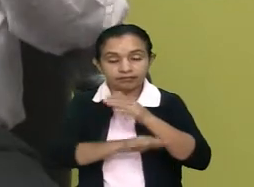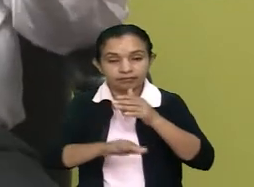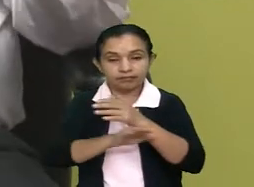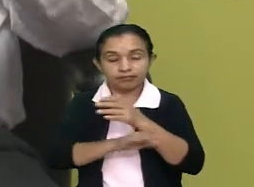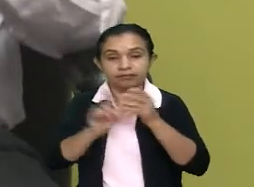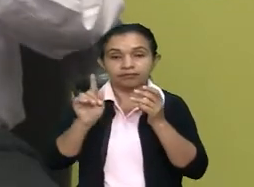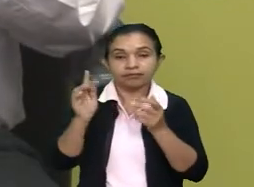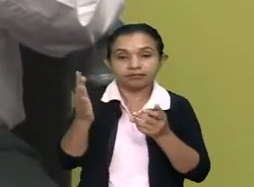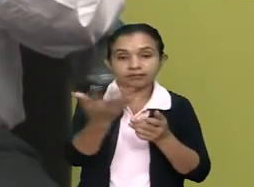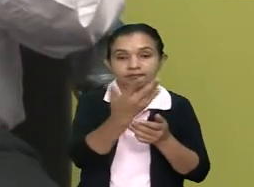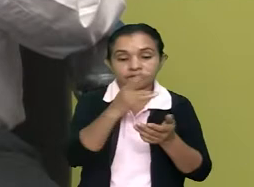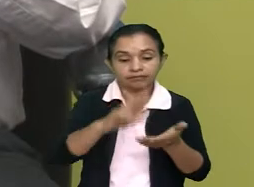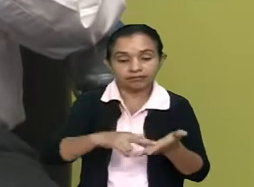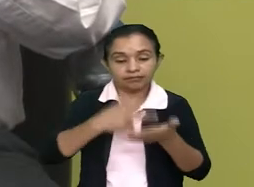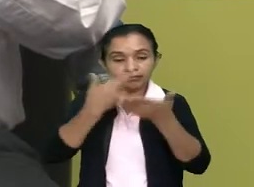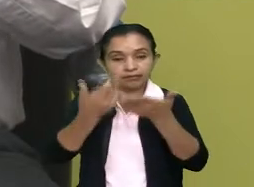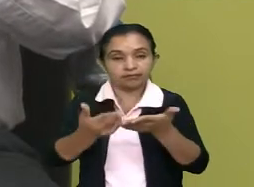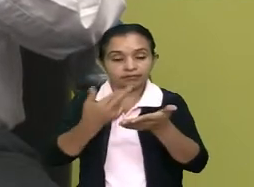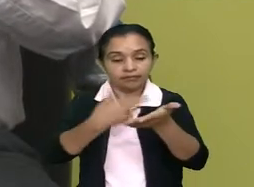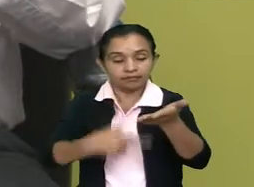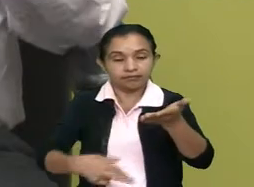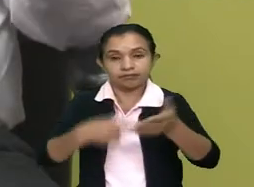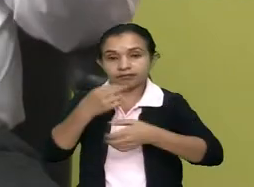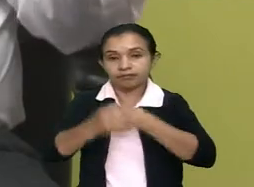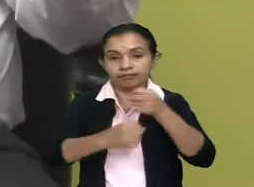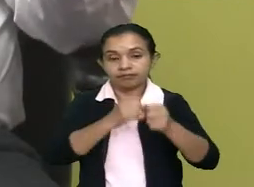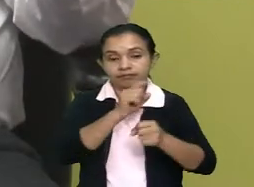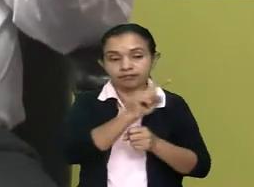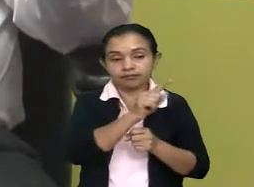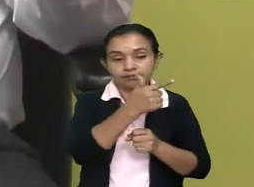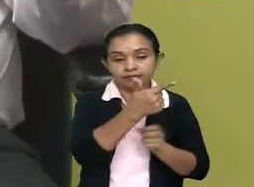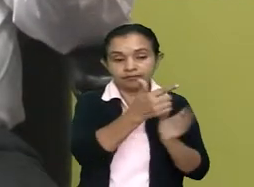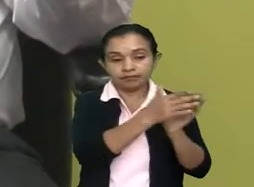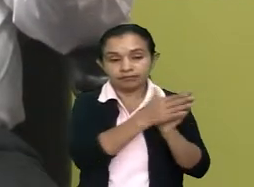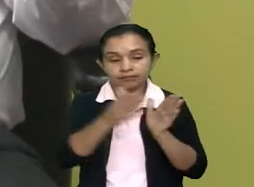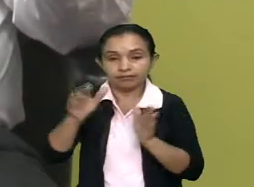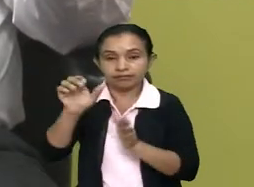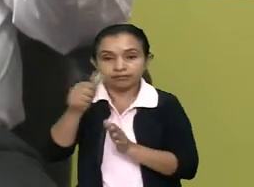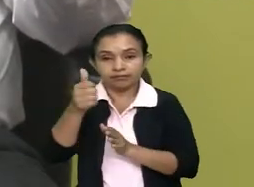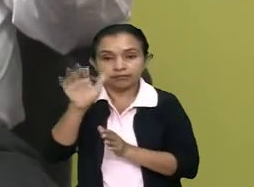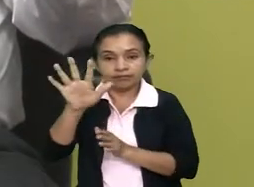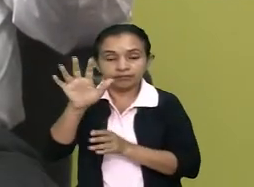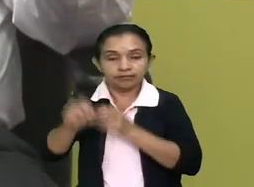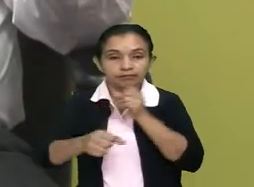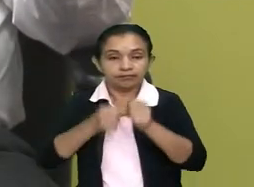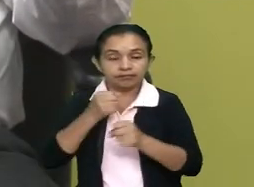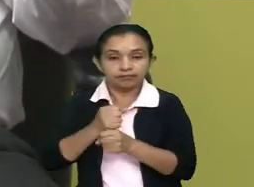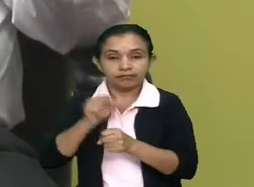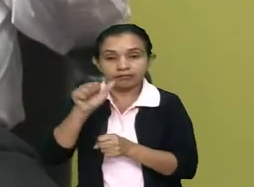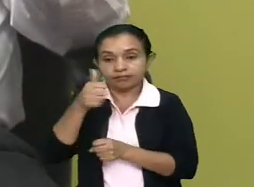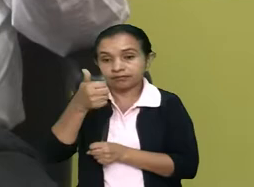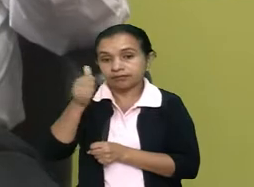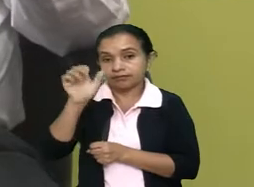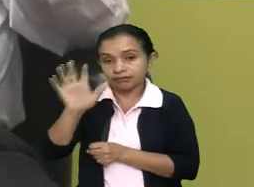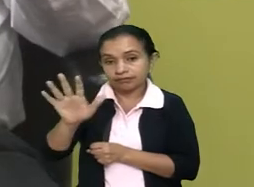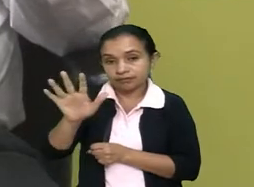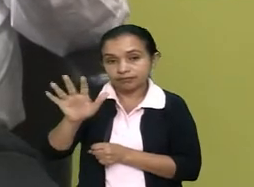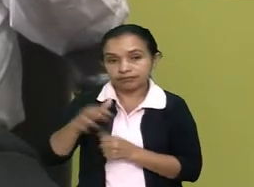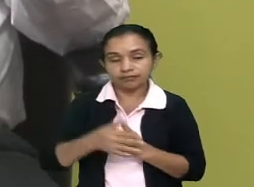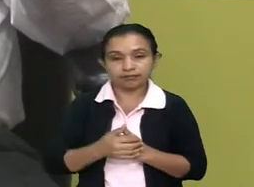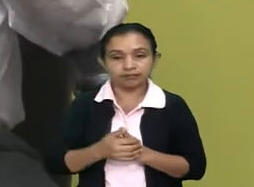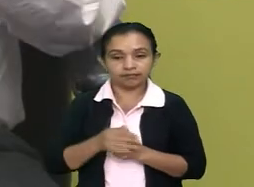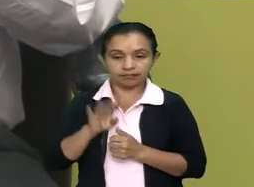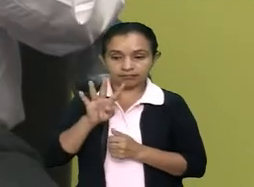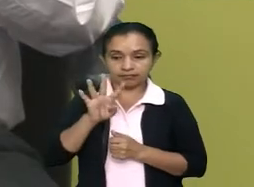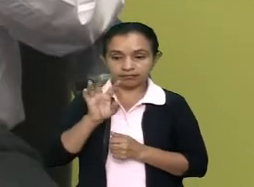todos pueden donar sangre hombres y mujeres son la edad de 17 a 65 años 65 hay personas que creen que uno de los